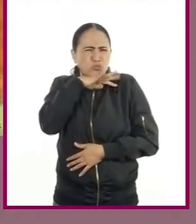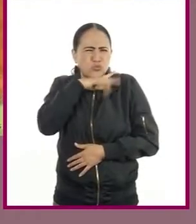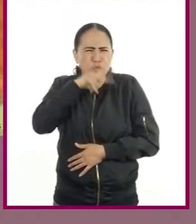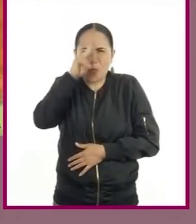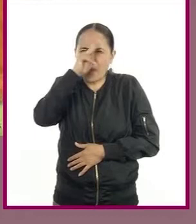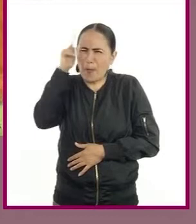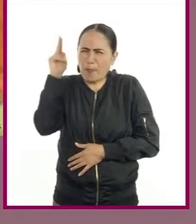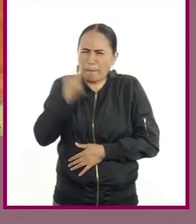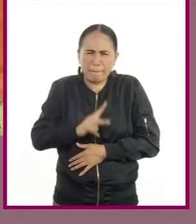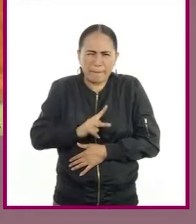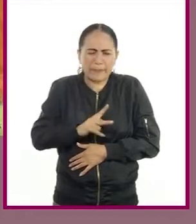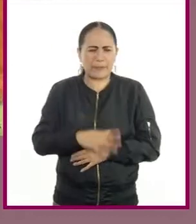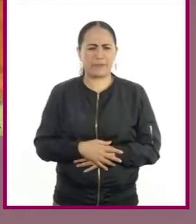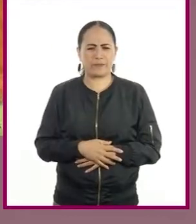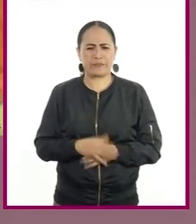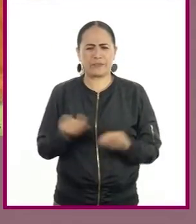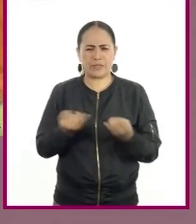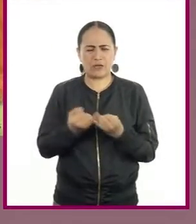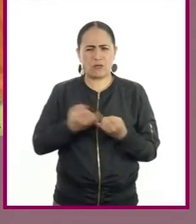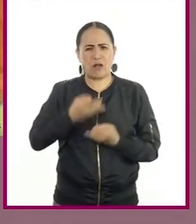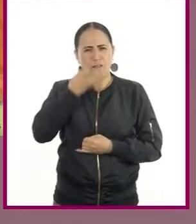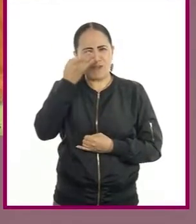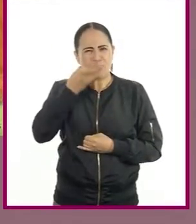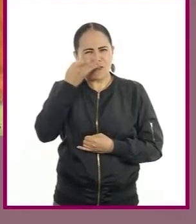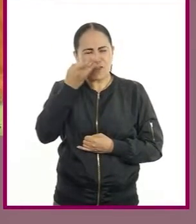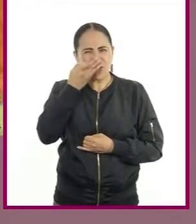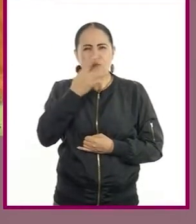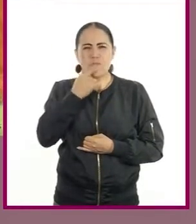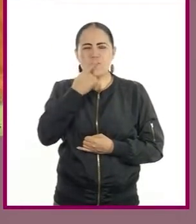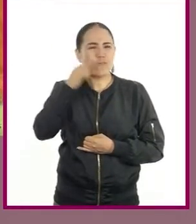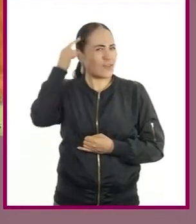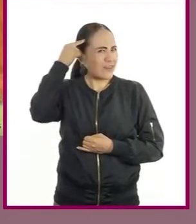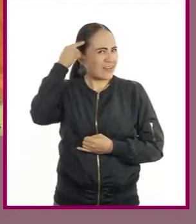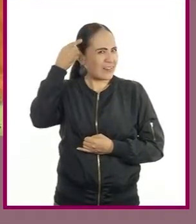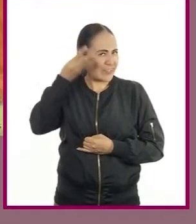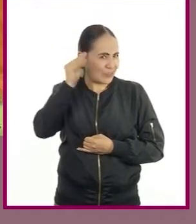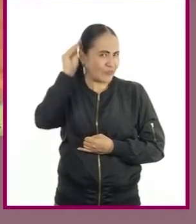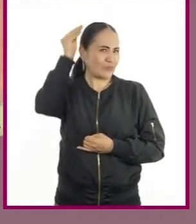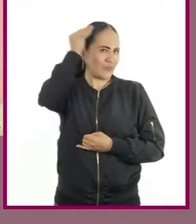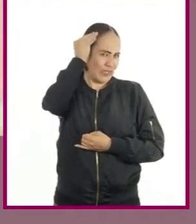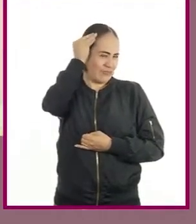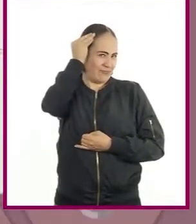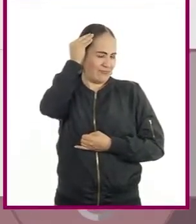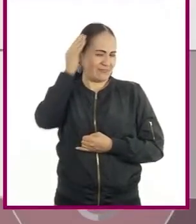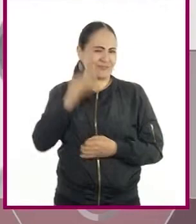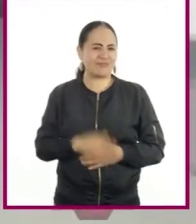y ramitas. También tenía una flor roja en la cabeza como si se hubiera puesto un moño.